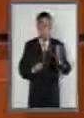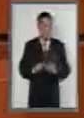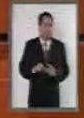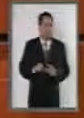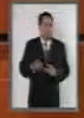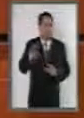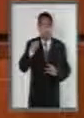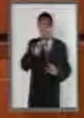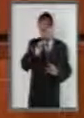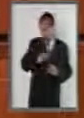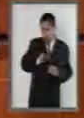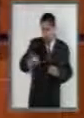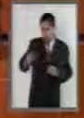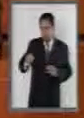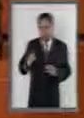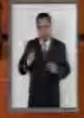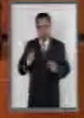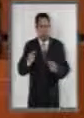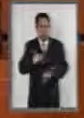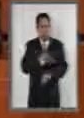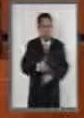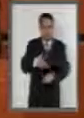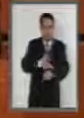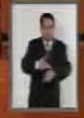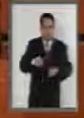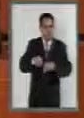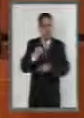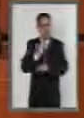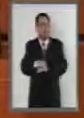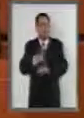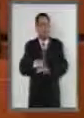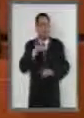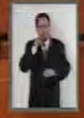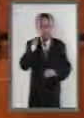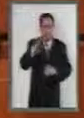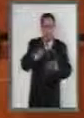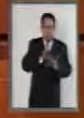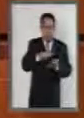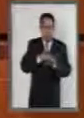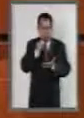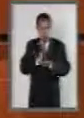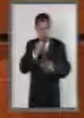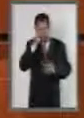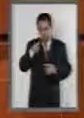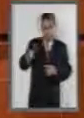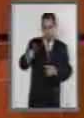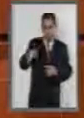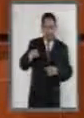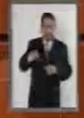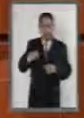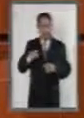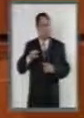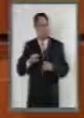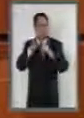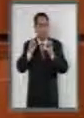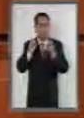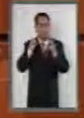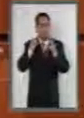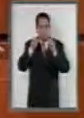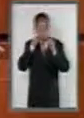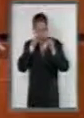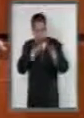agilizarán todos los trámites del gobierno federal al establecer una ventanilla única para los proyectos de